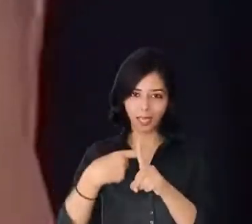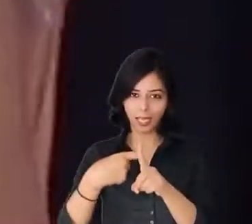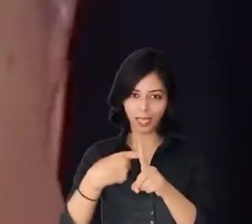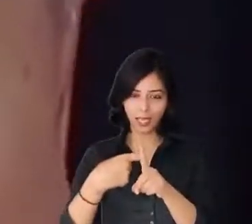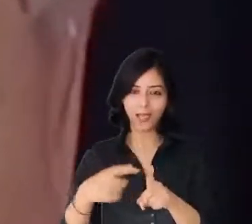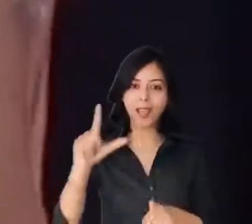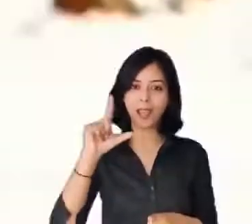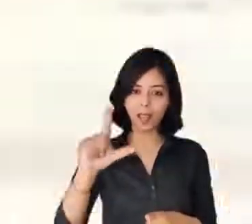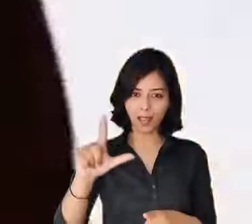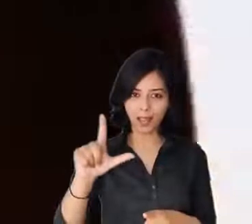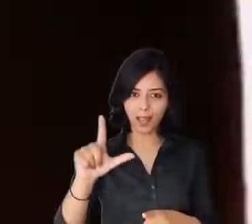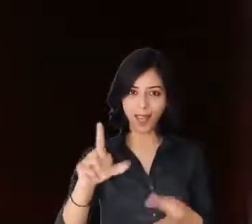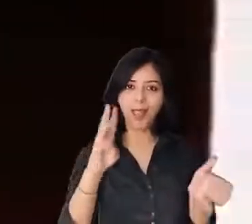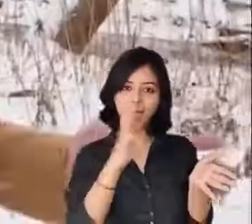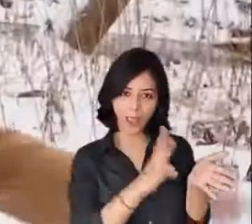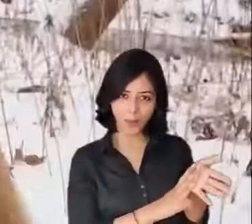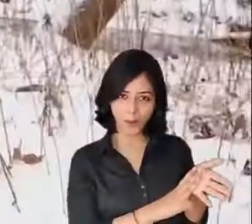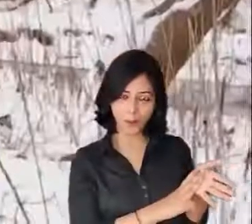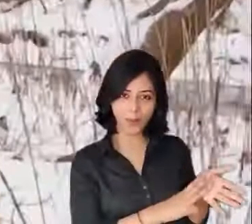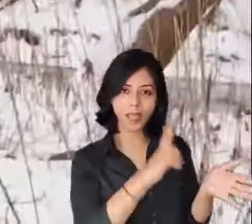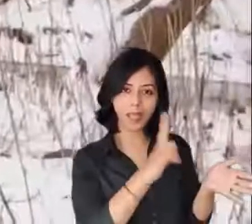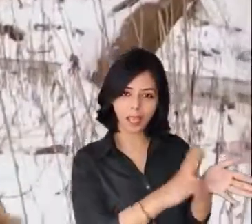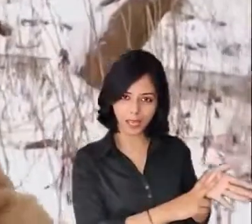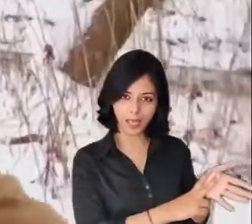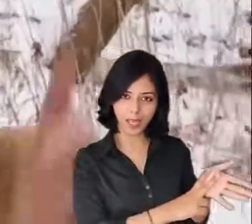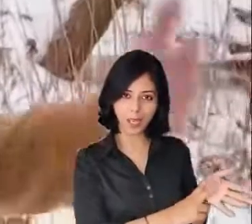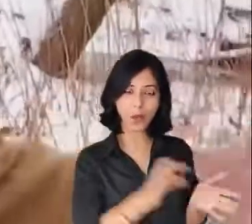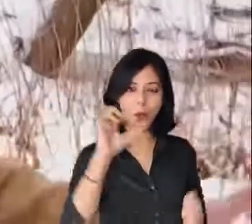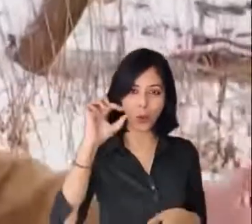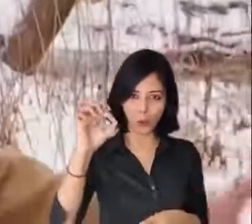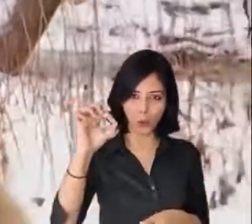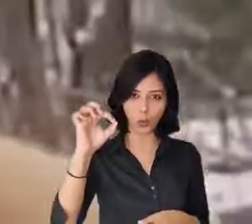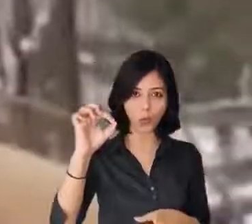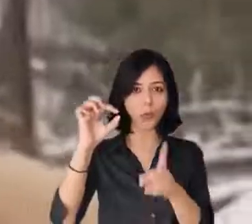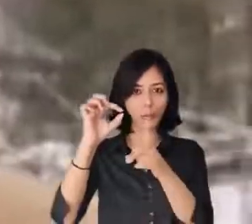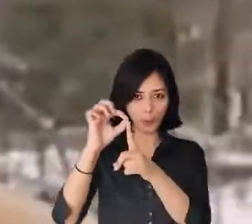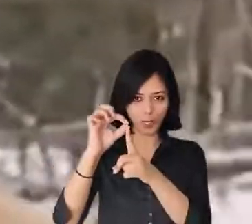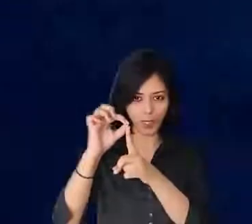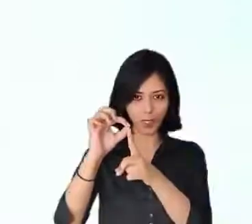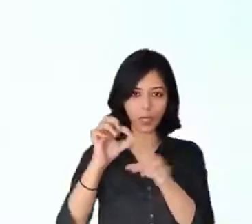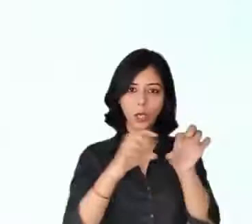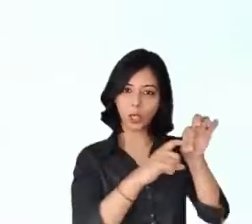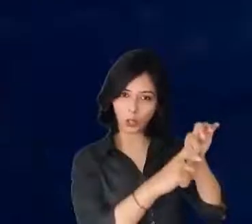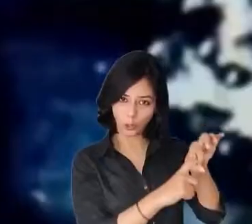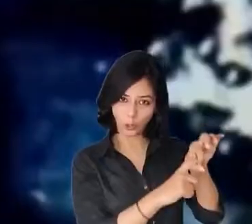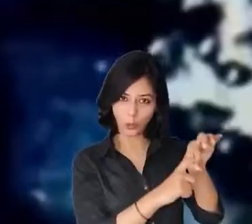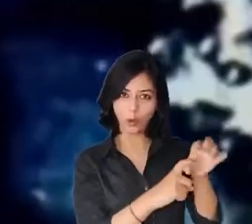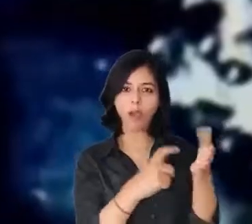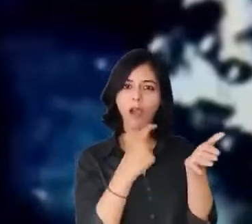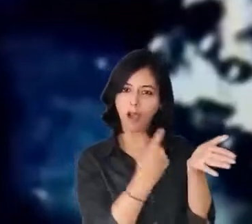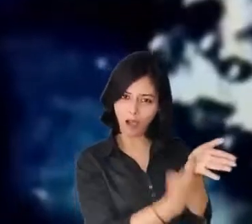prueba material. No había nada acá, tan solo estaba el cuerpo con la sábana.